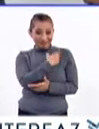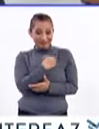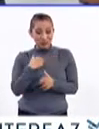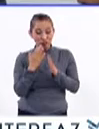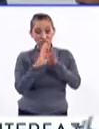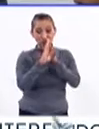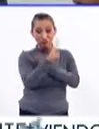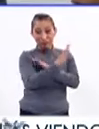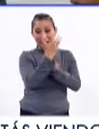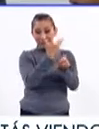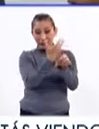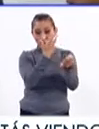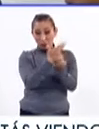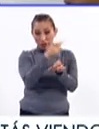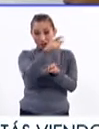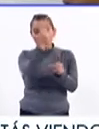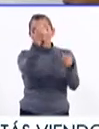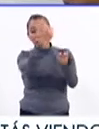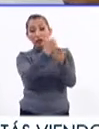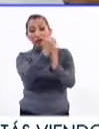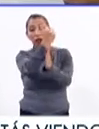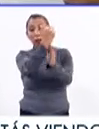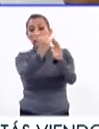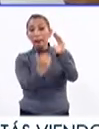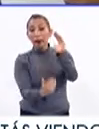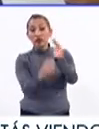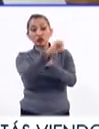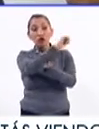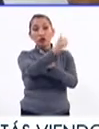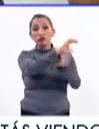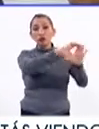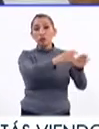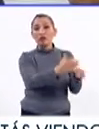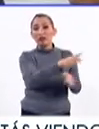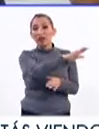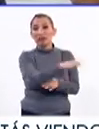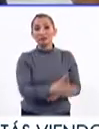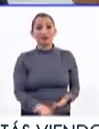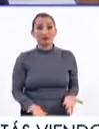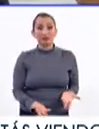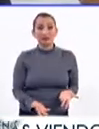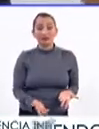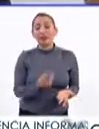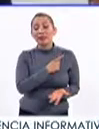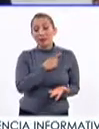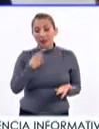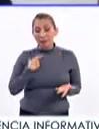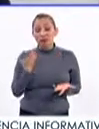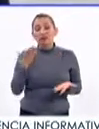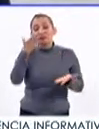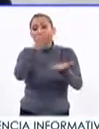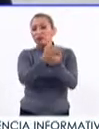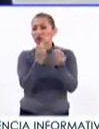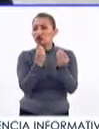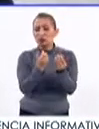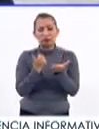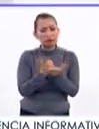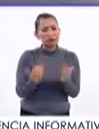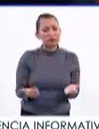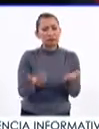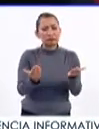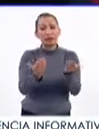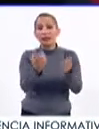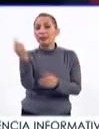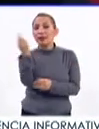en Estados Unidos en algunas de las ciudades es menor al de otras comunidades. Entonces tenemos que involucrarnos muchísimo más en